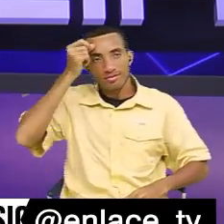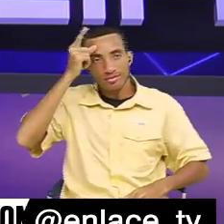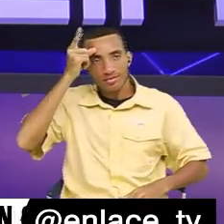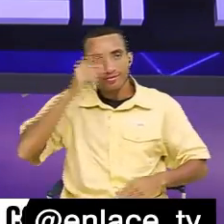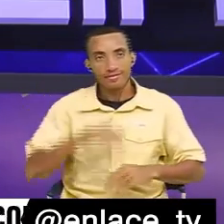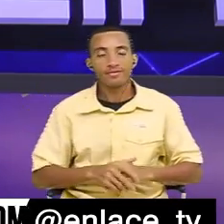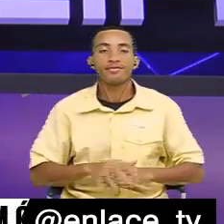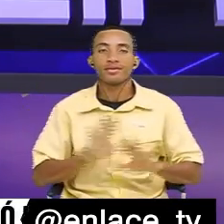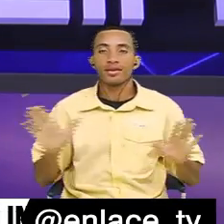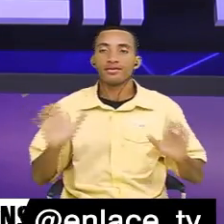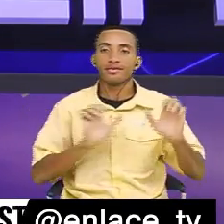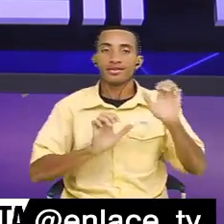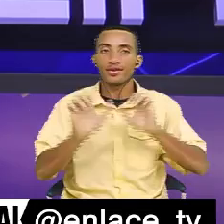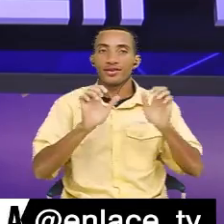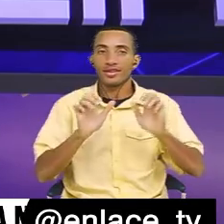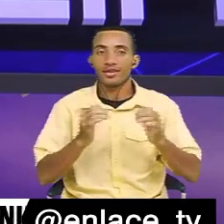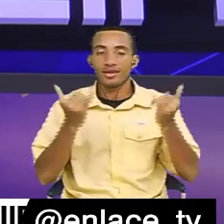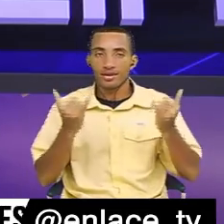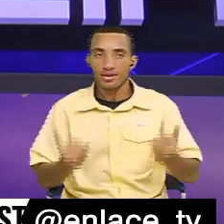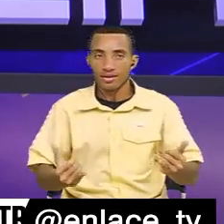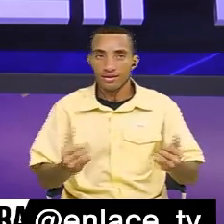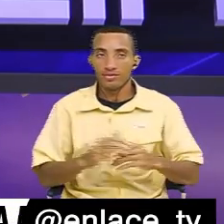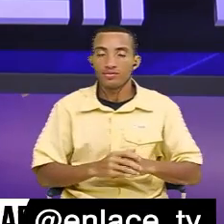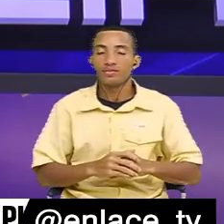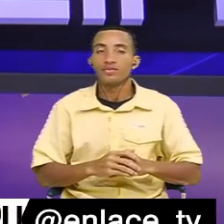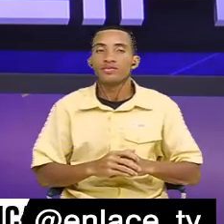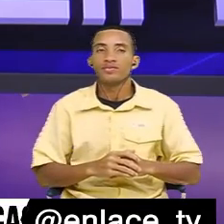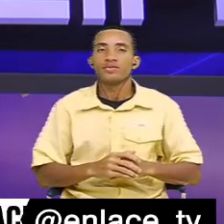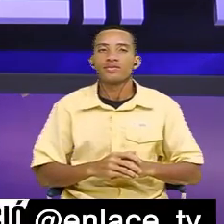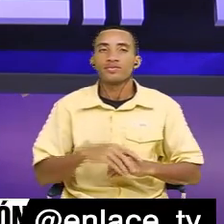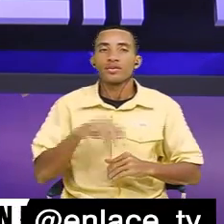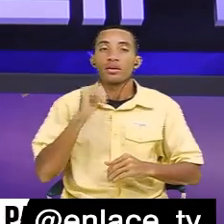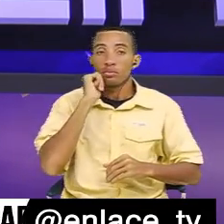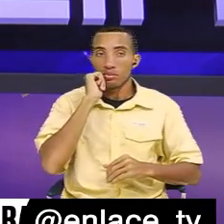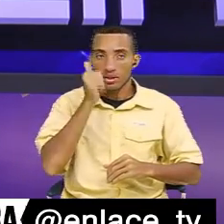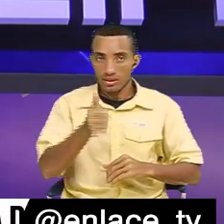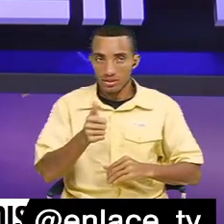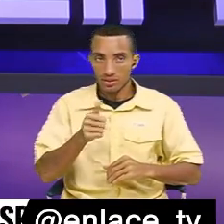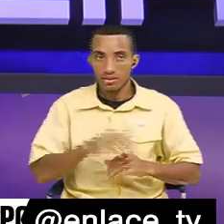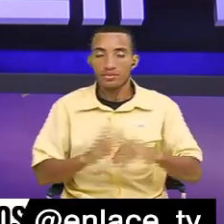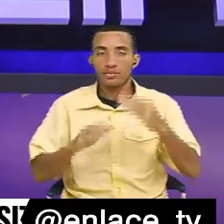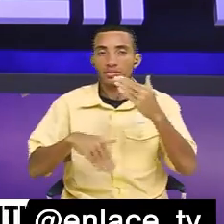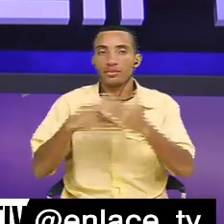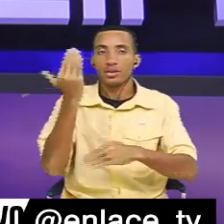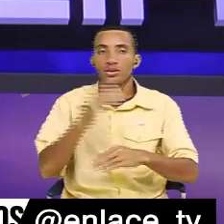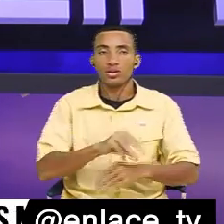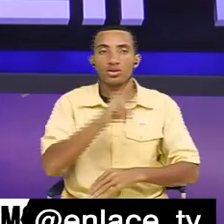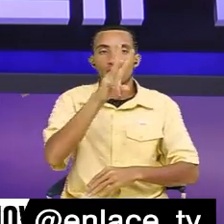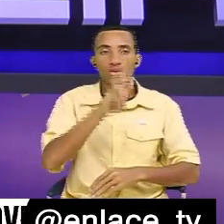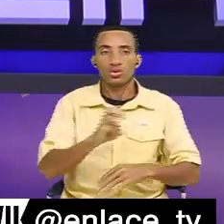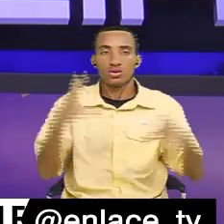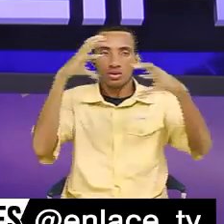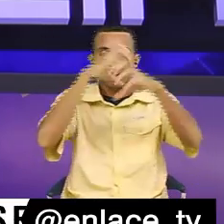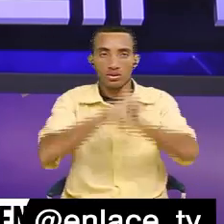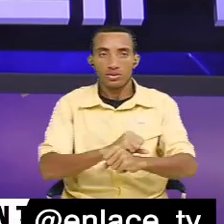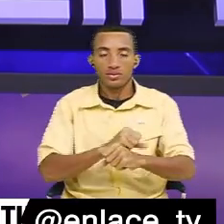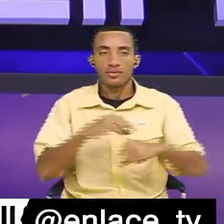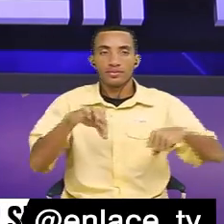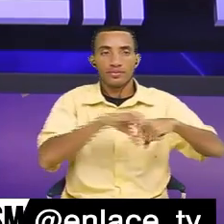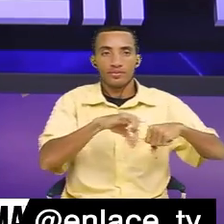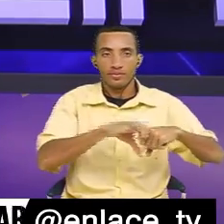Garantías de seguridad antes, durante y después del partido que se realizará mañana a las 8 de la noche en el Estadio Daniel Villa Zapata, Alianza Petrolera